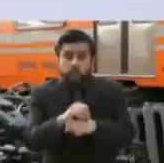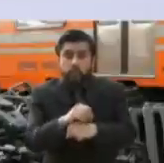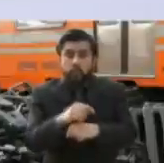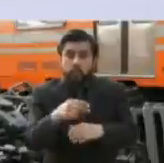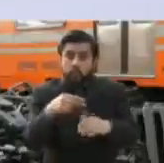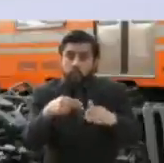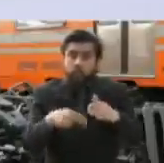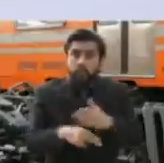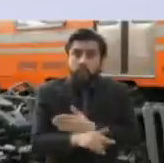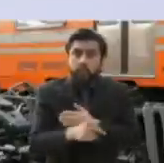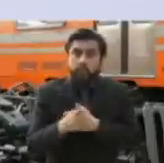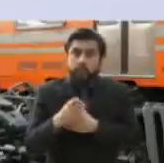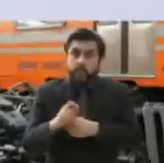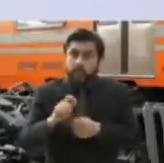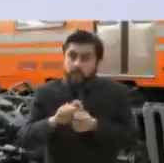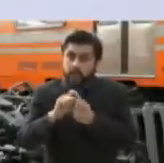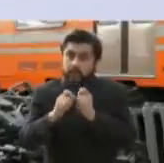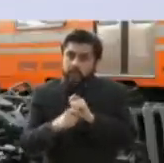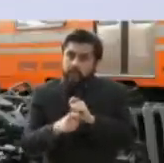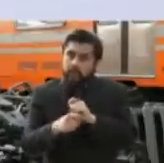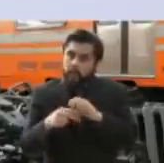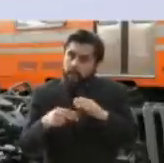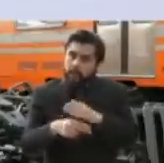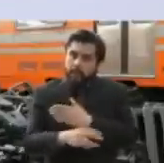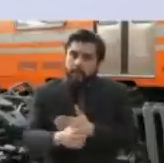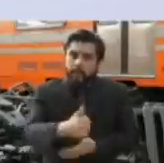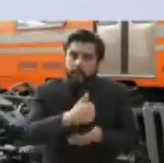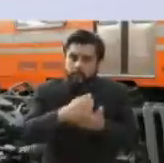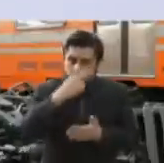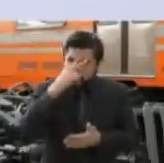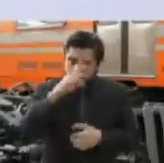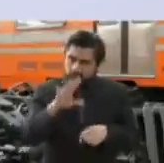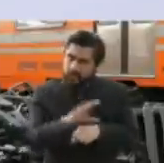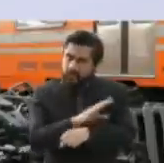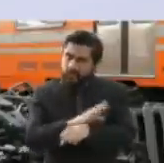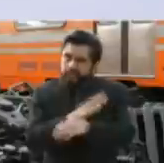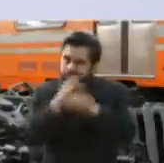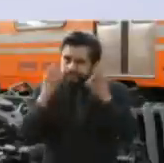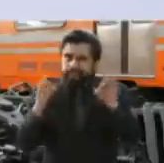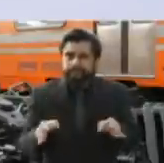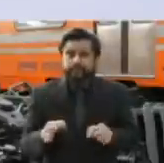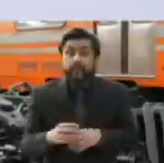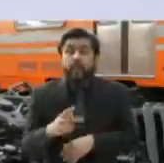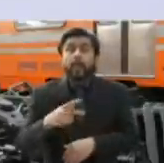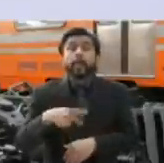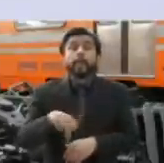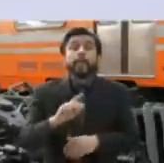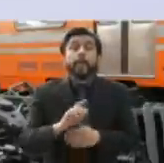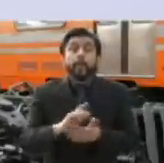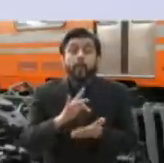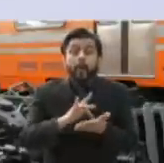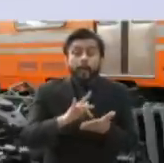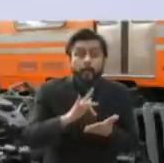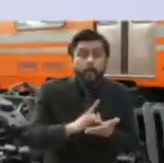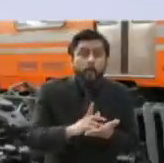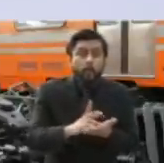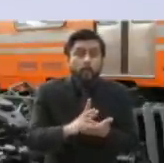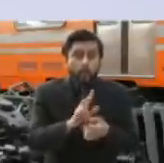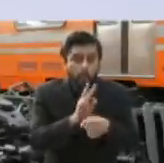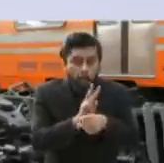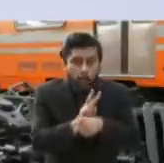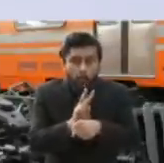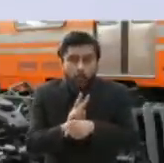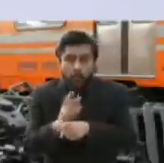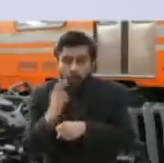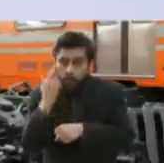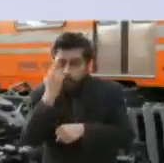y transformación del metro de la Ciudad de México, pero obviamente con el apoyo, supervisión y permanente